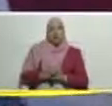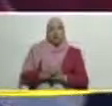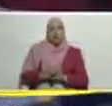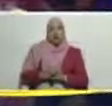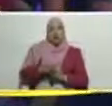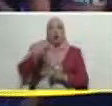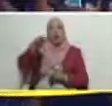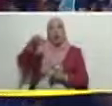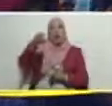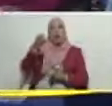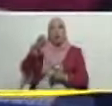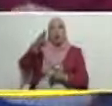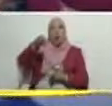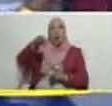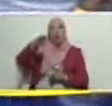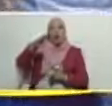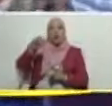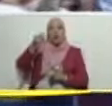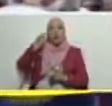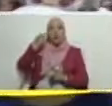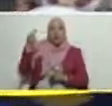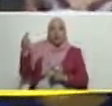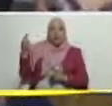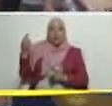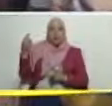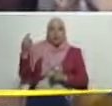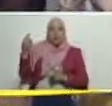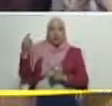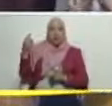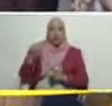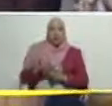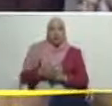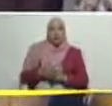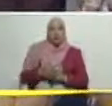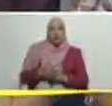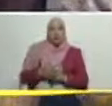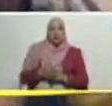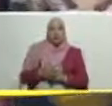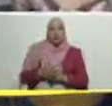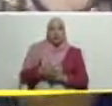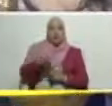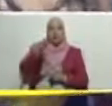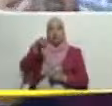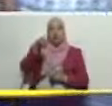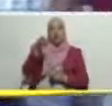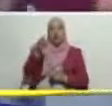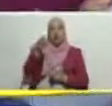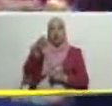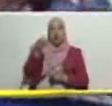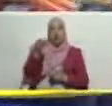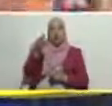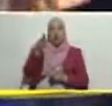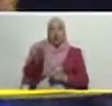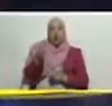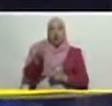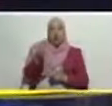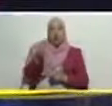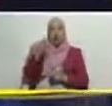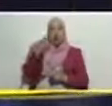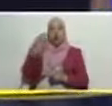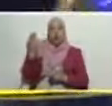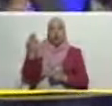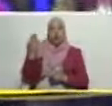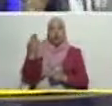Mancera en el cumaco IV Thomson en el cumaco Gabriela